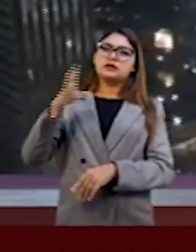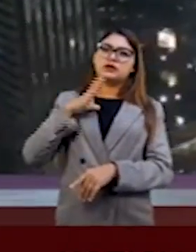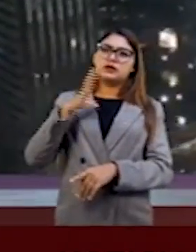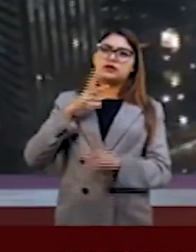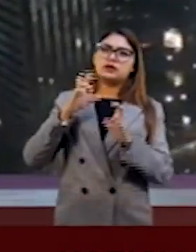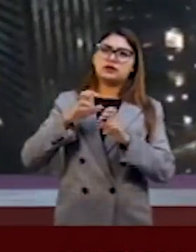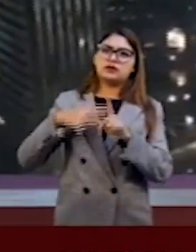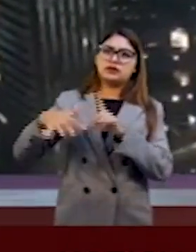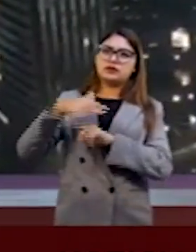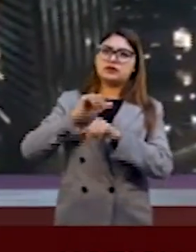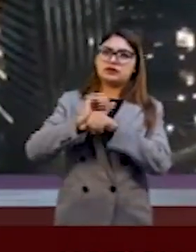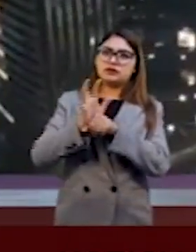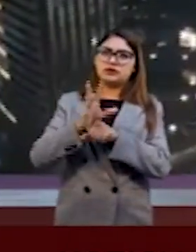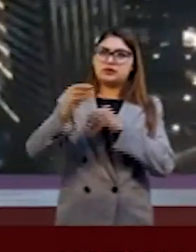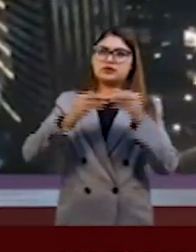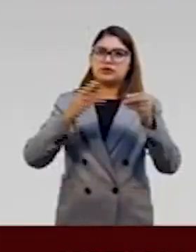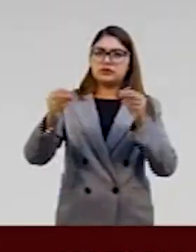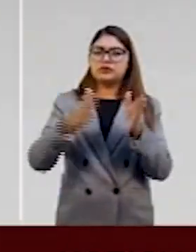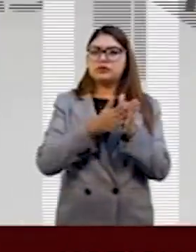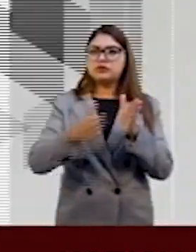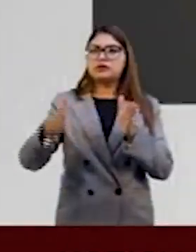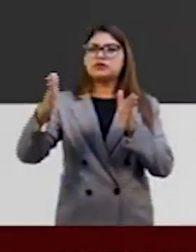la pandemia de COVID-19.